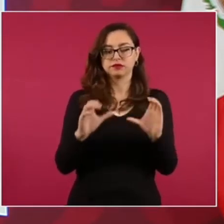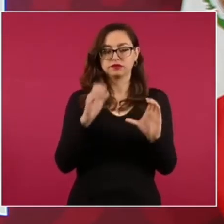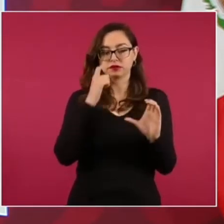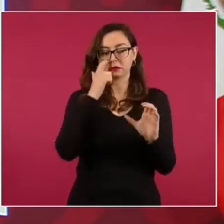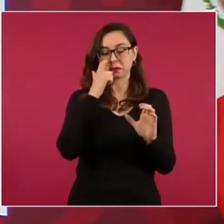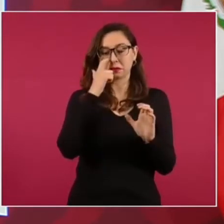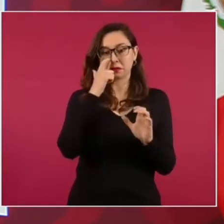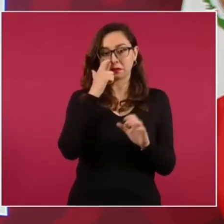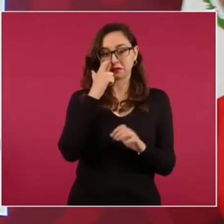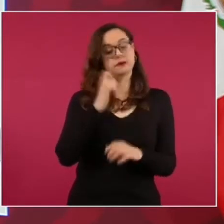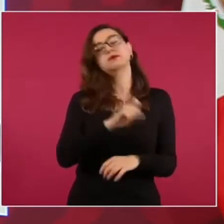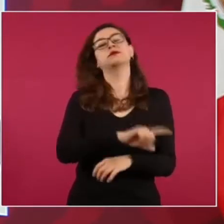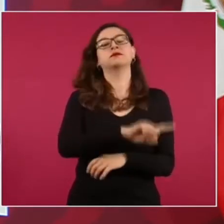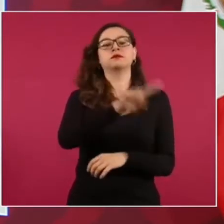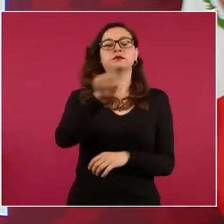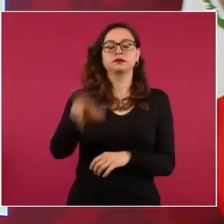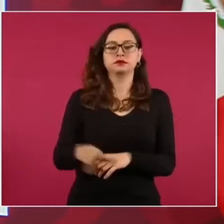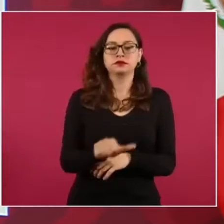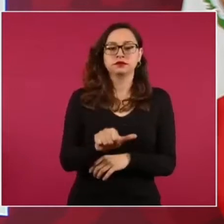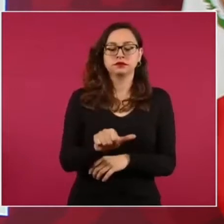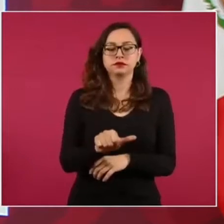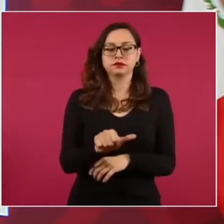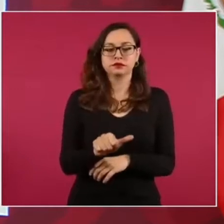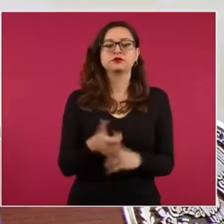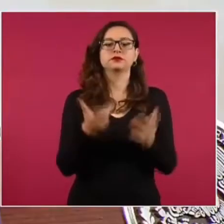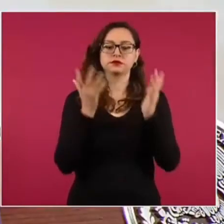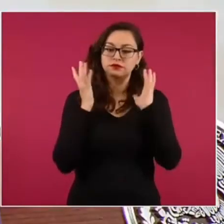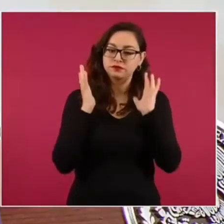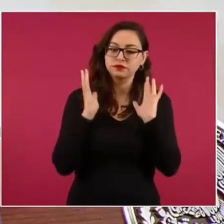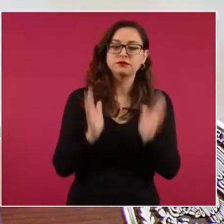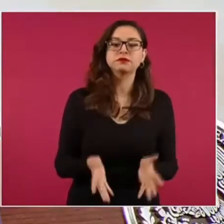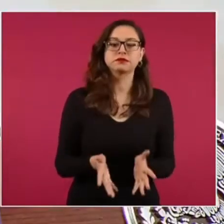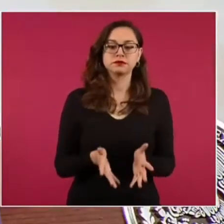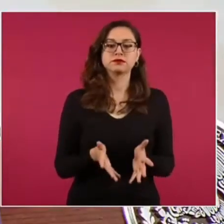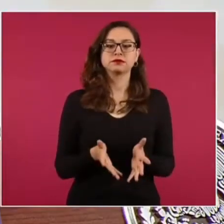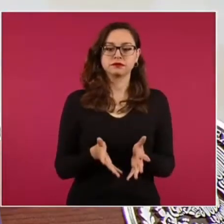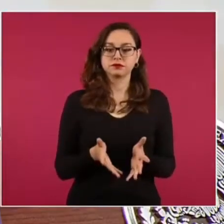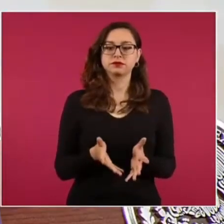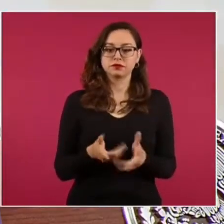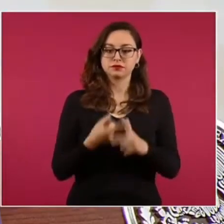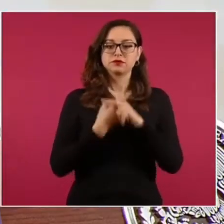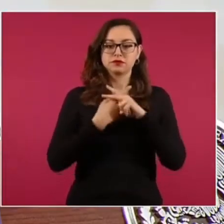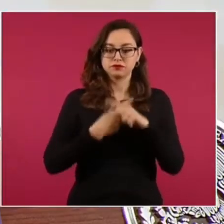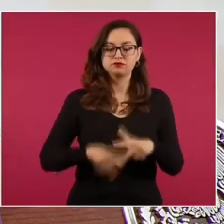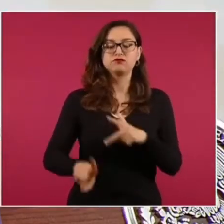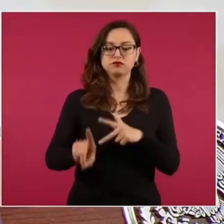Esperamos y luego ya se actuó.